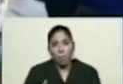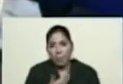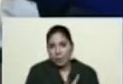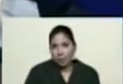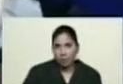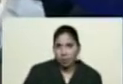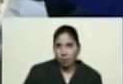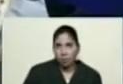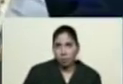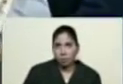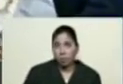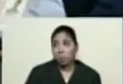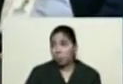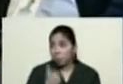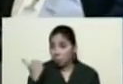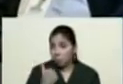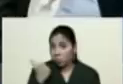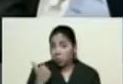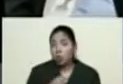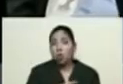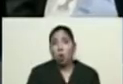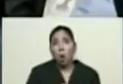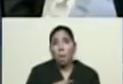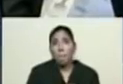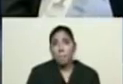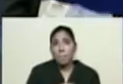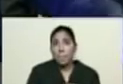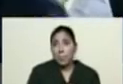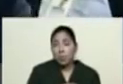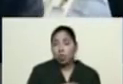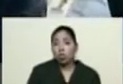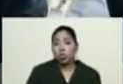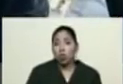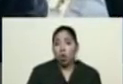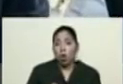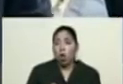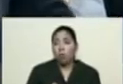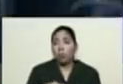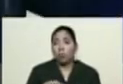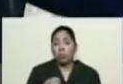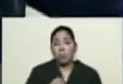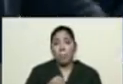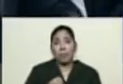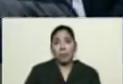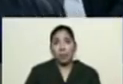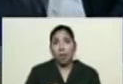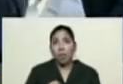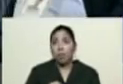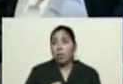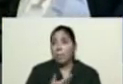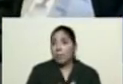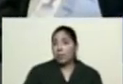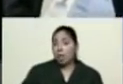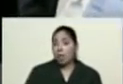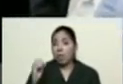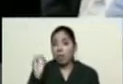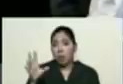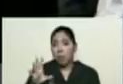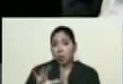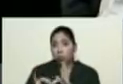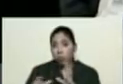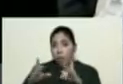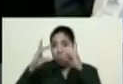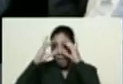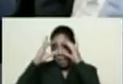aquí está una de las protagonistas de la Comisión de Diálogo que estuvo en República Dominicana, nuestra presidenta de la Asamblea Nacional